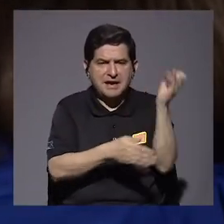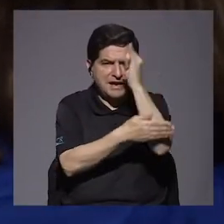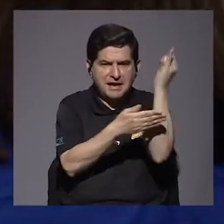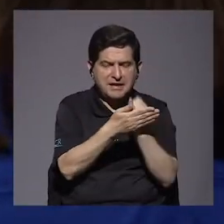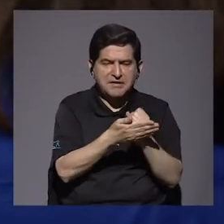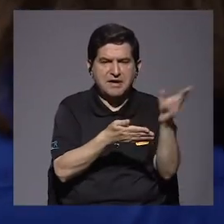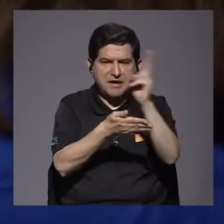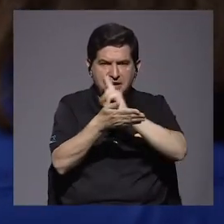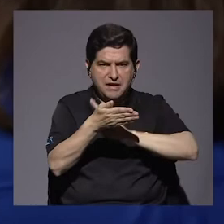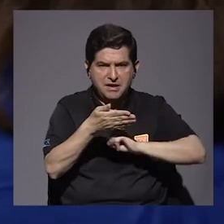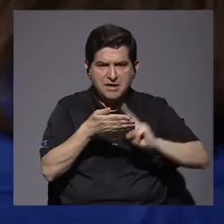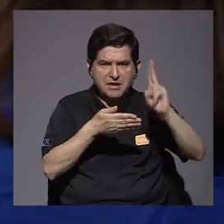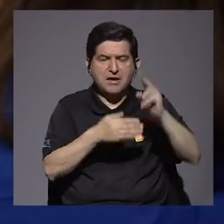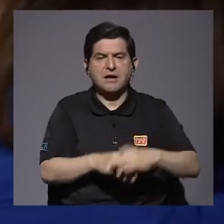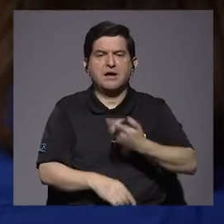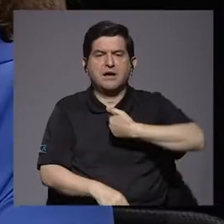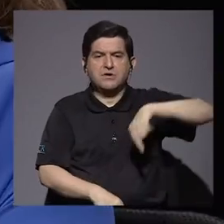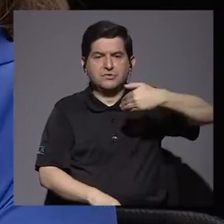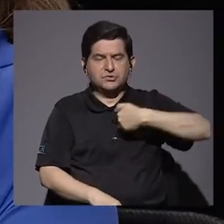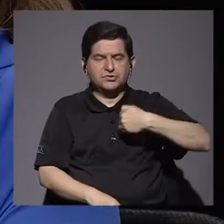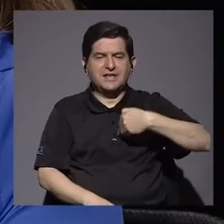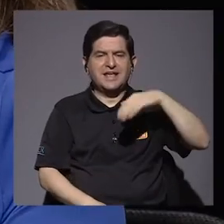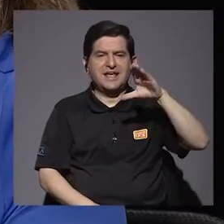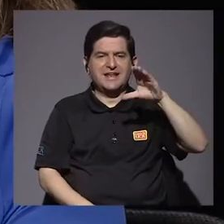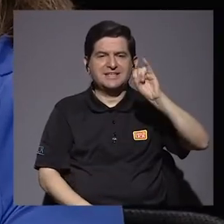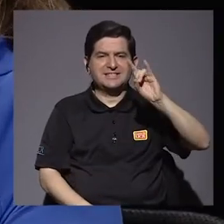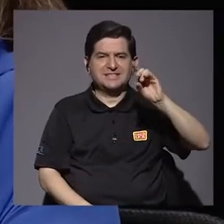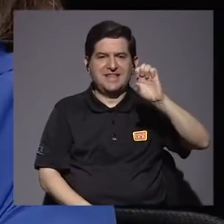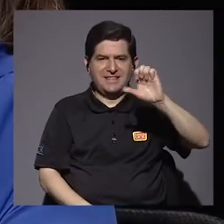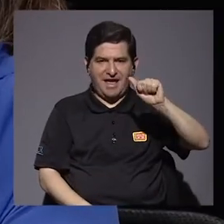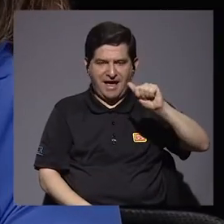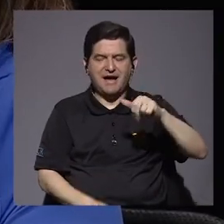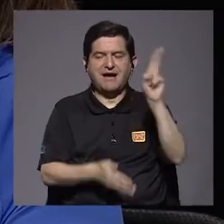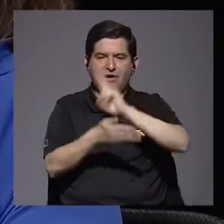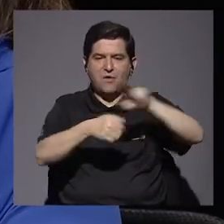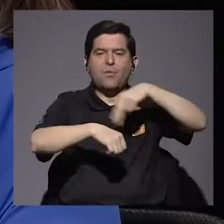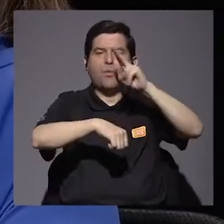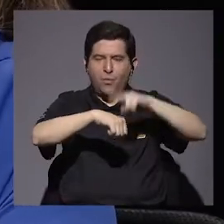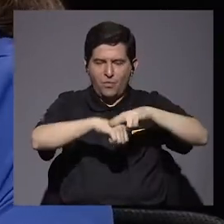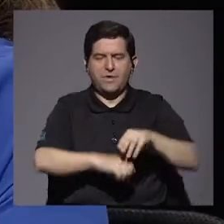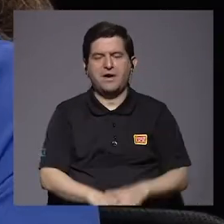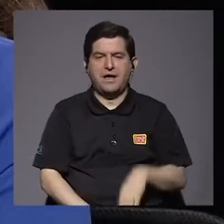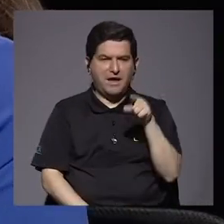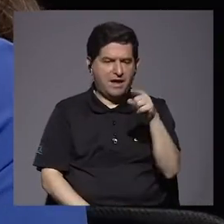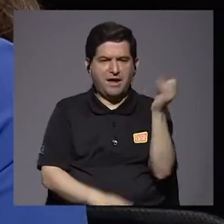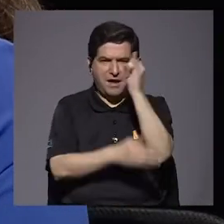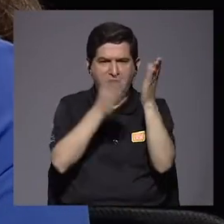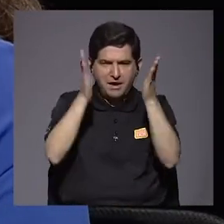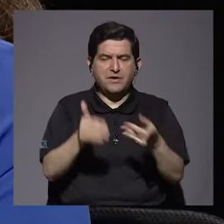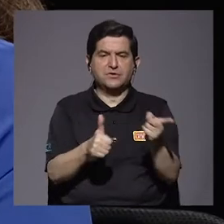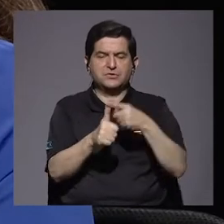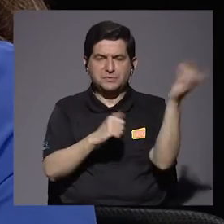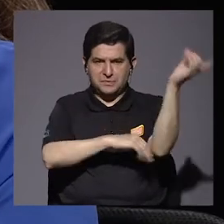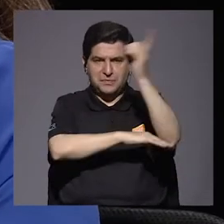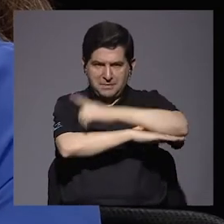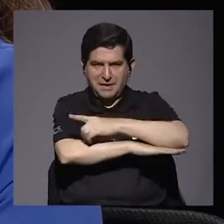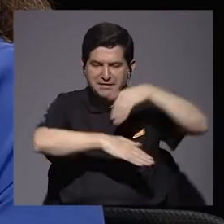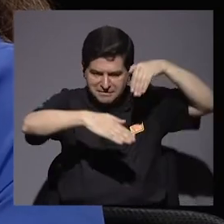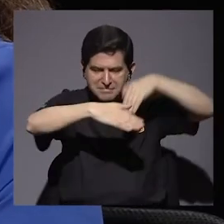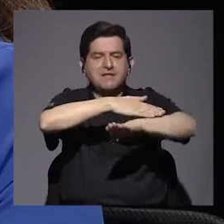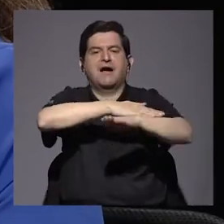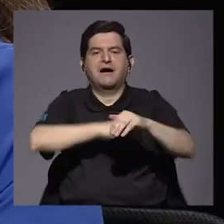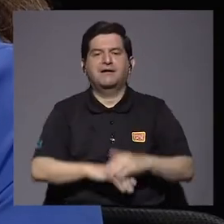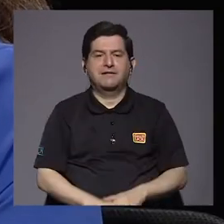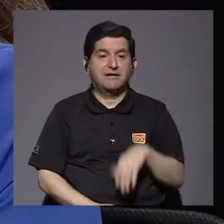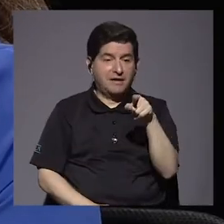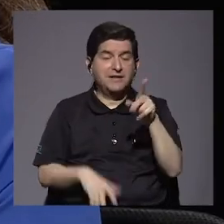universidad. Nosotros tenemos el CIDEA, ¿verdad?, en la Universidad Nacional, y para mí son artistas desde el primer día que ingresan, porque